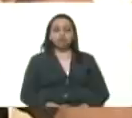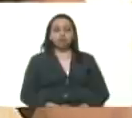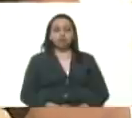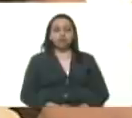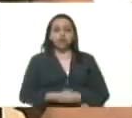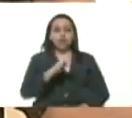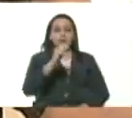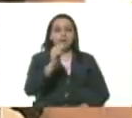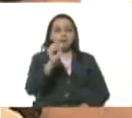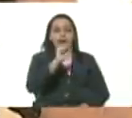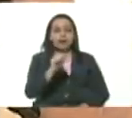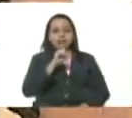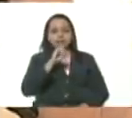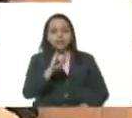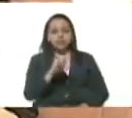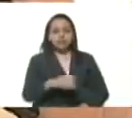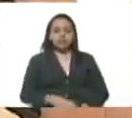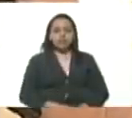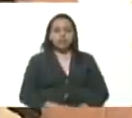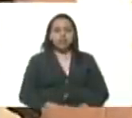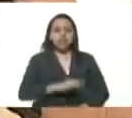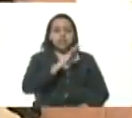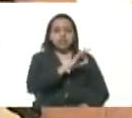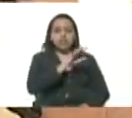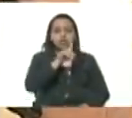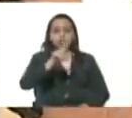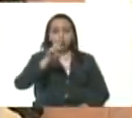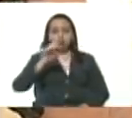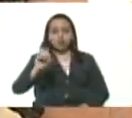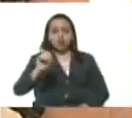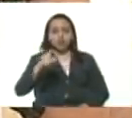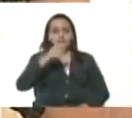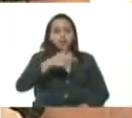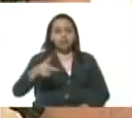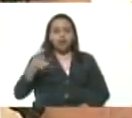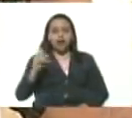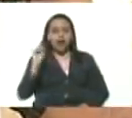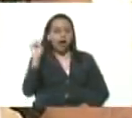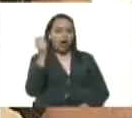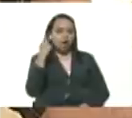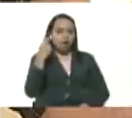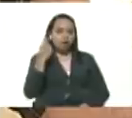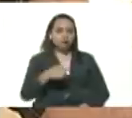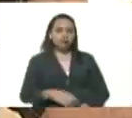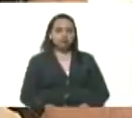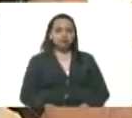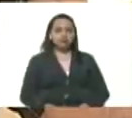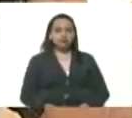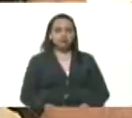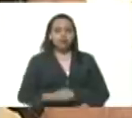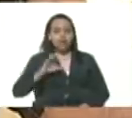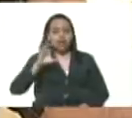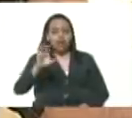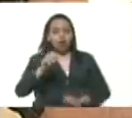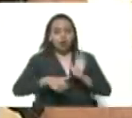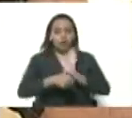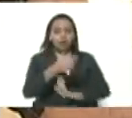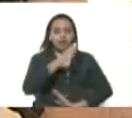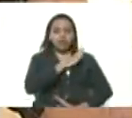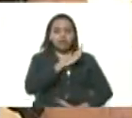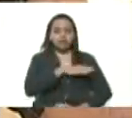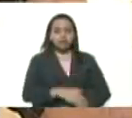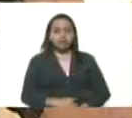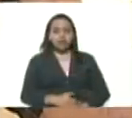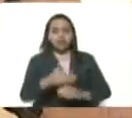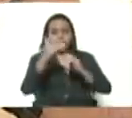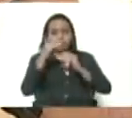PASI activos, aproximadamente 310 pacientes en Apure, que es uno de los estados donde más tenemos casos. En el segundo